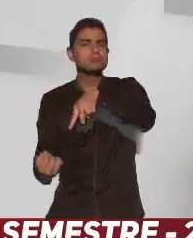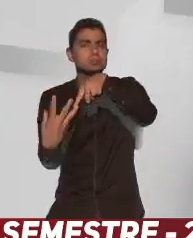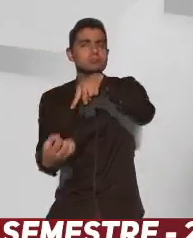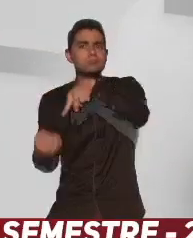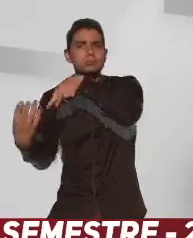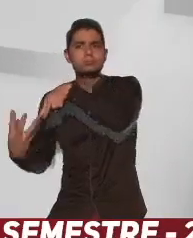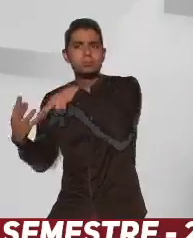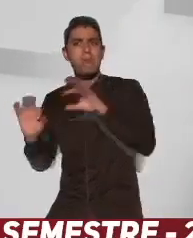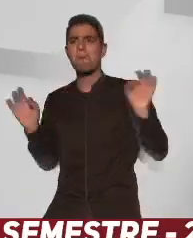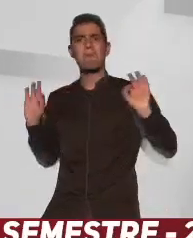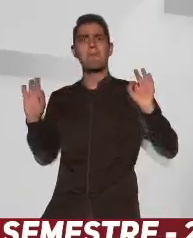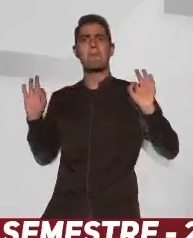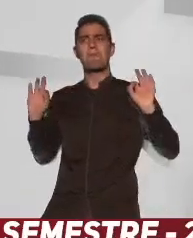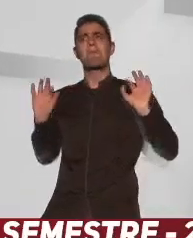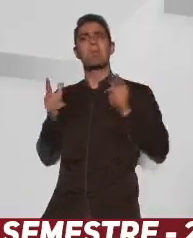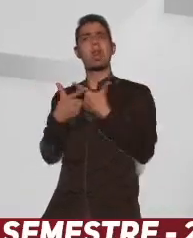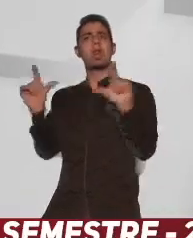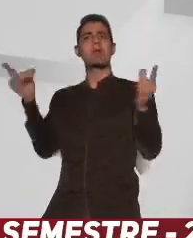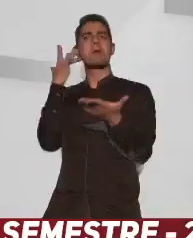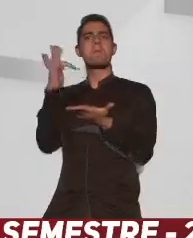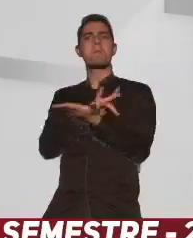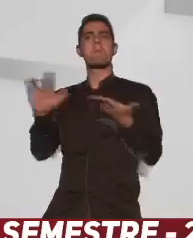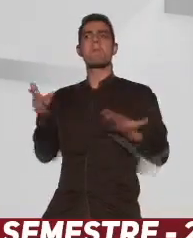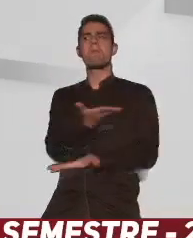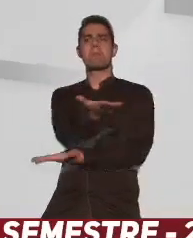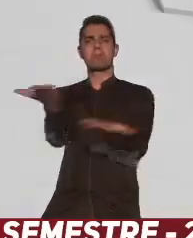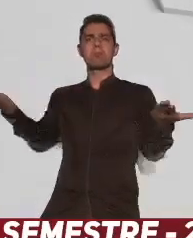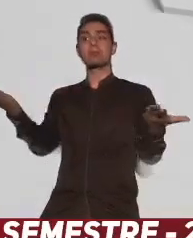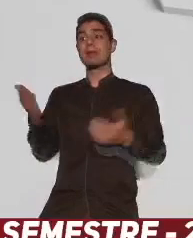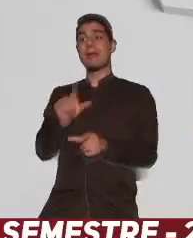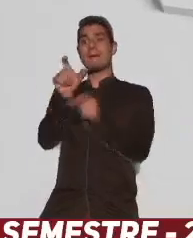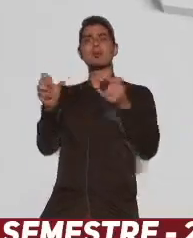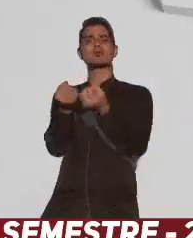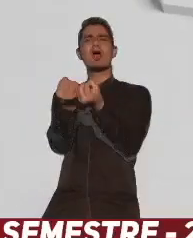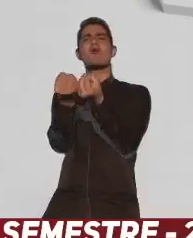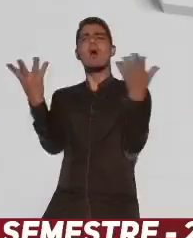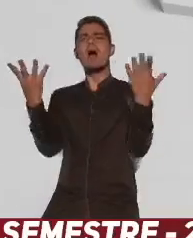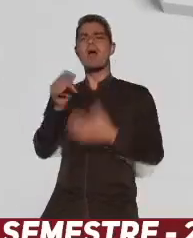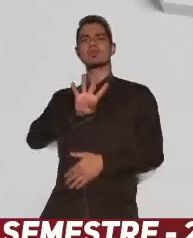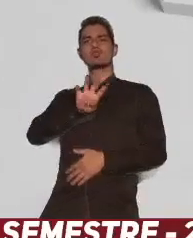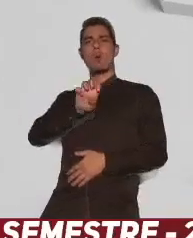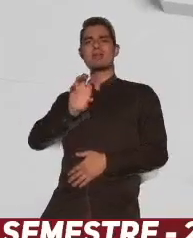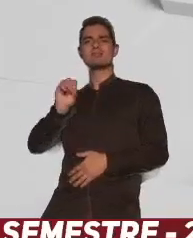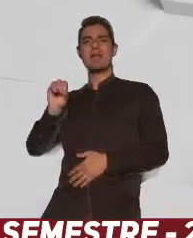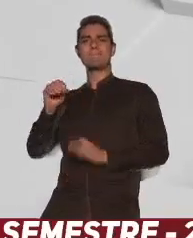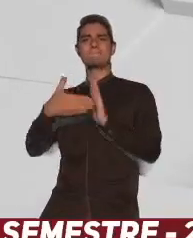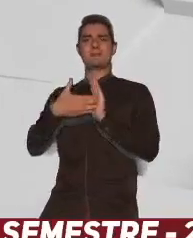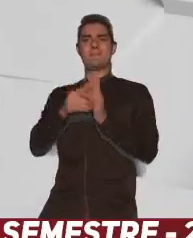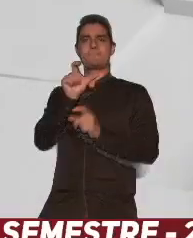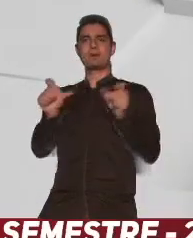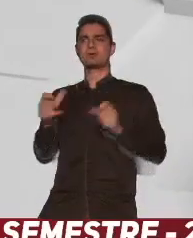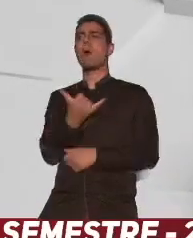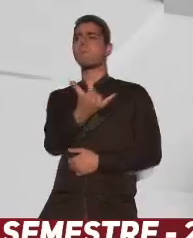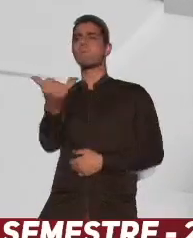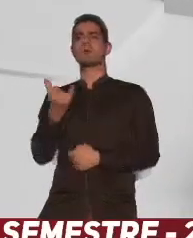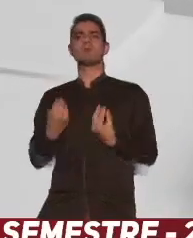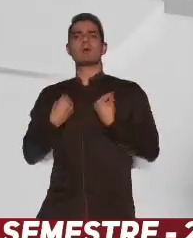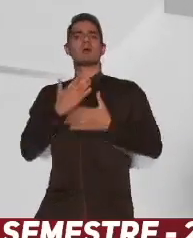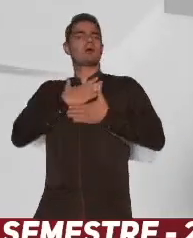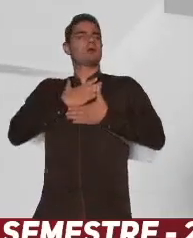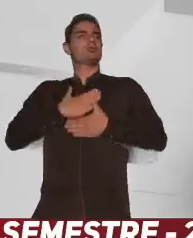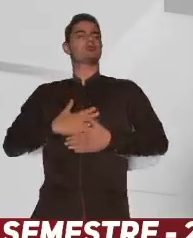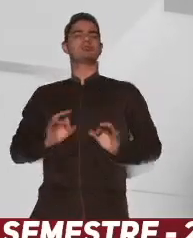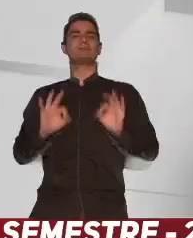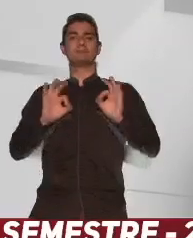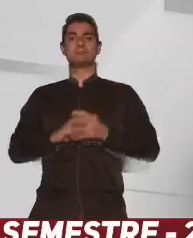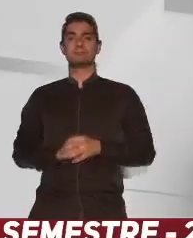habitan en estos territorios. Quiero destacar que durante todo el proceso de intervención en estos 5 municipios, nuestros valientes